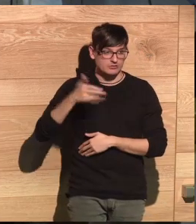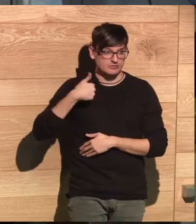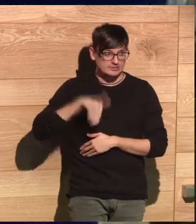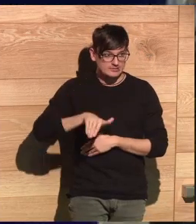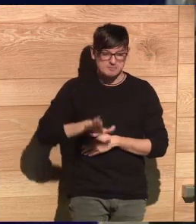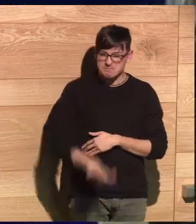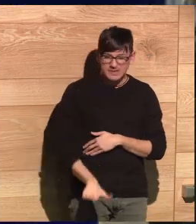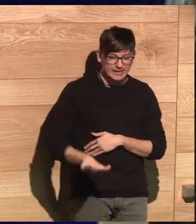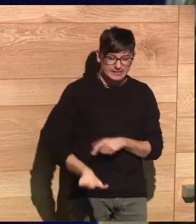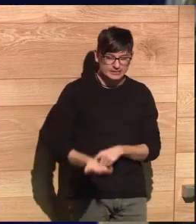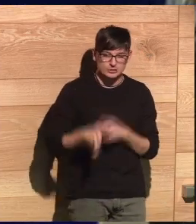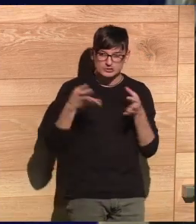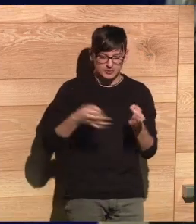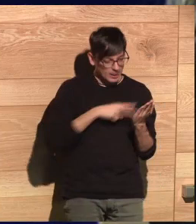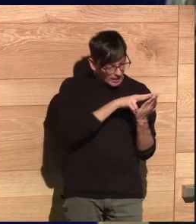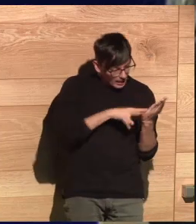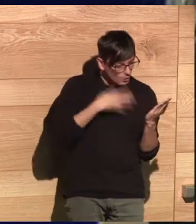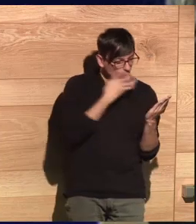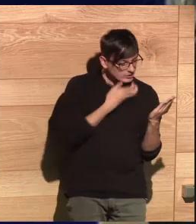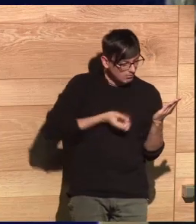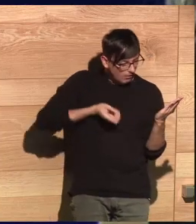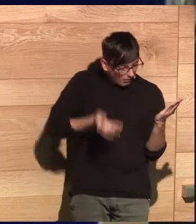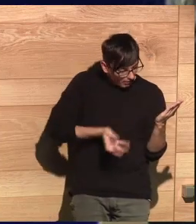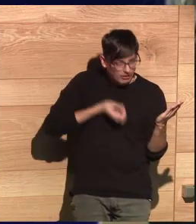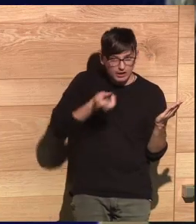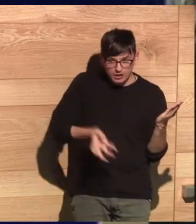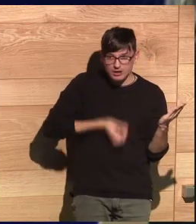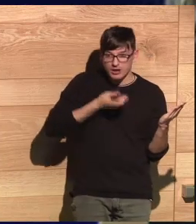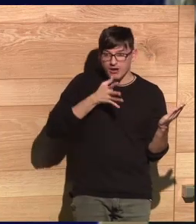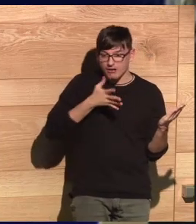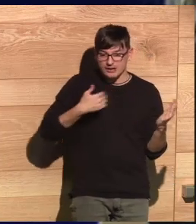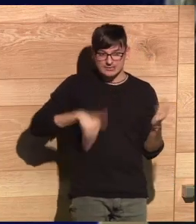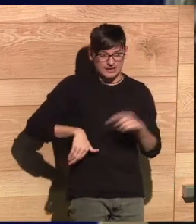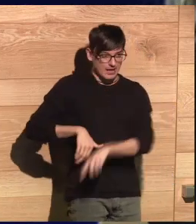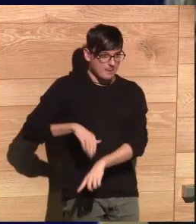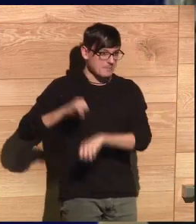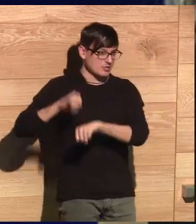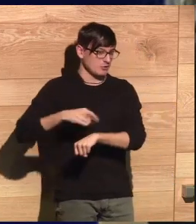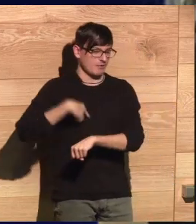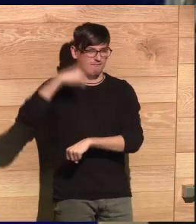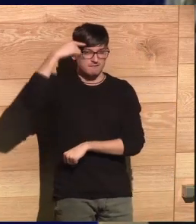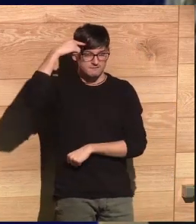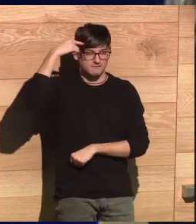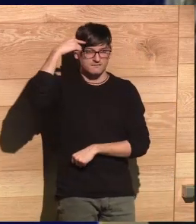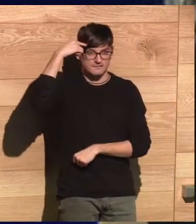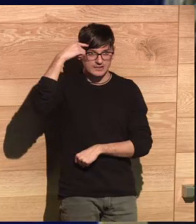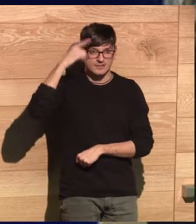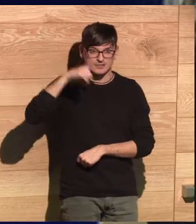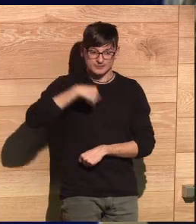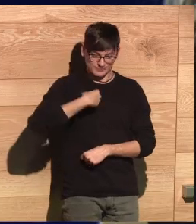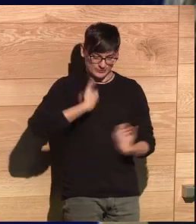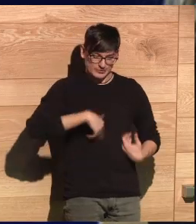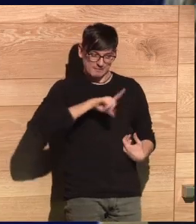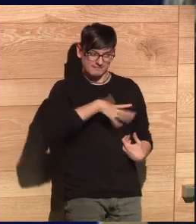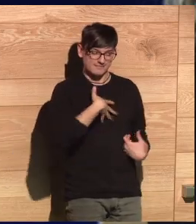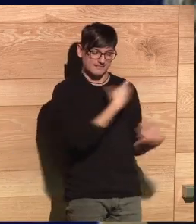desde pequeña le he leído muchísimos cuentos y ahora que se ha hecho mayor he hecho un poco en falta eso, ¿no? Y también me gustaría que me leyeran cuentos y